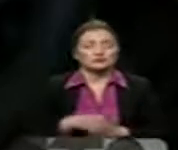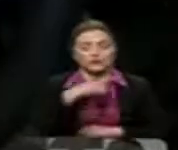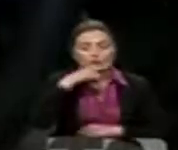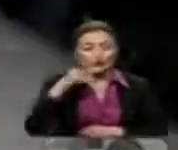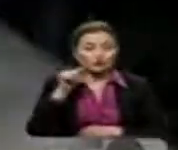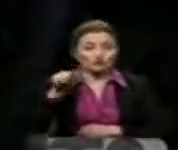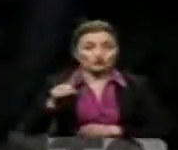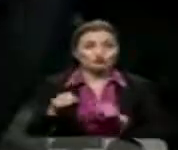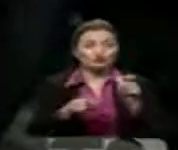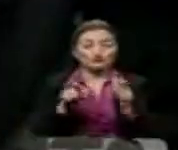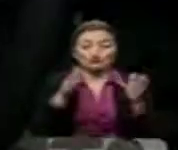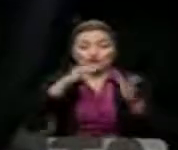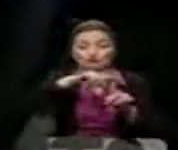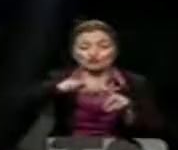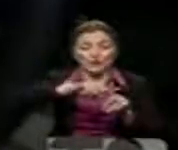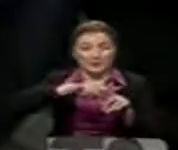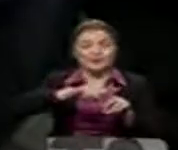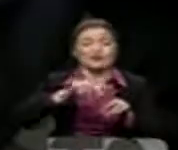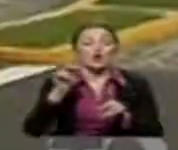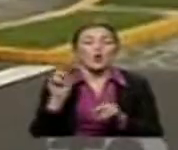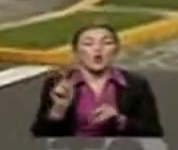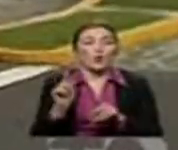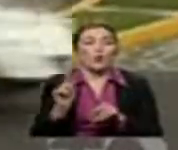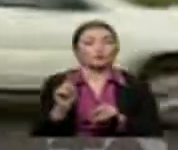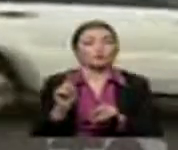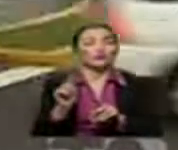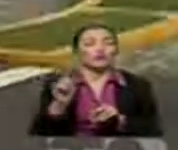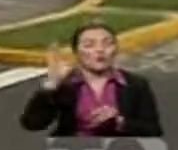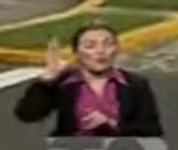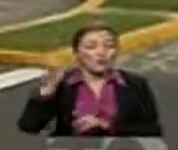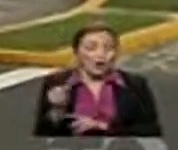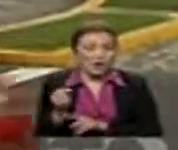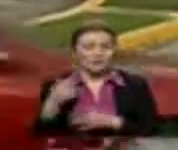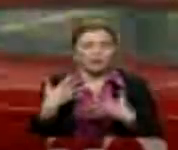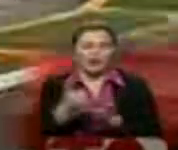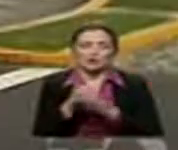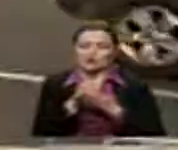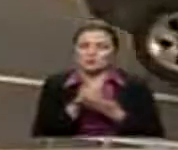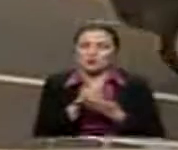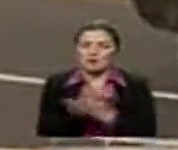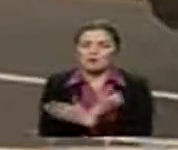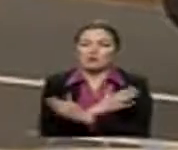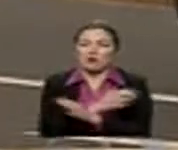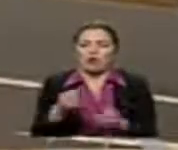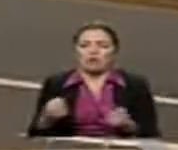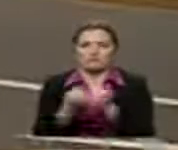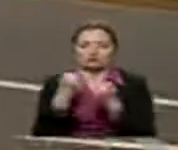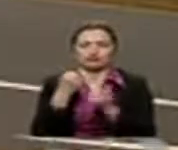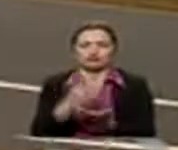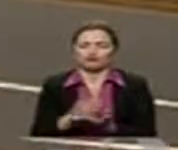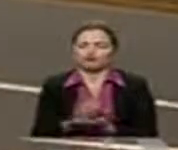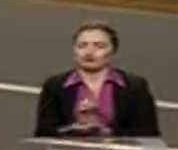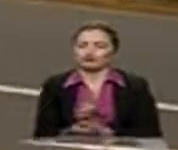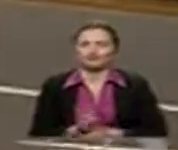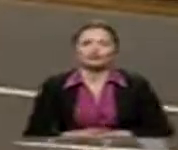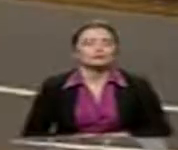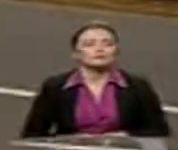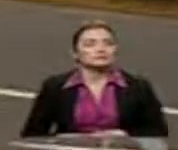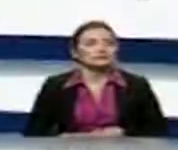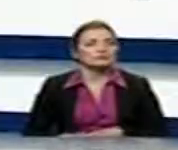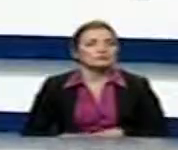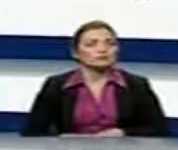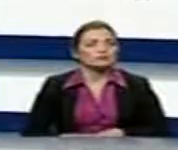los difuntos y de Cuenca ayudarían para evitar accidentes de tránsito. En Quito, Nelson Carrera, 24 horas.